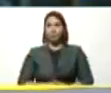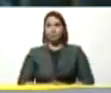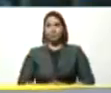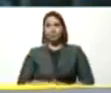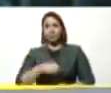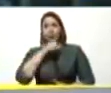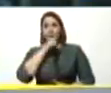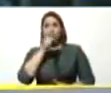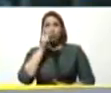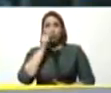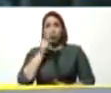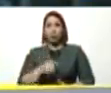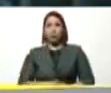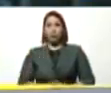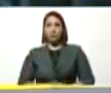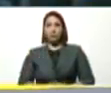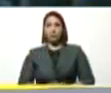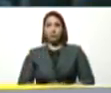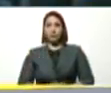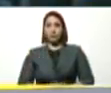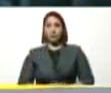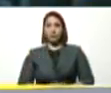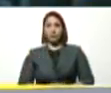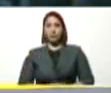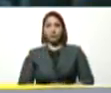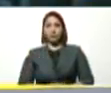abuelo, Nicolás Maduro,